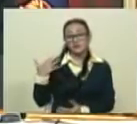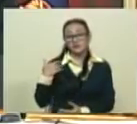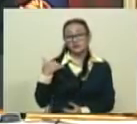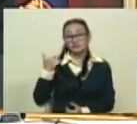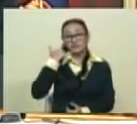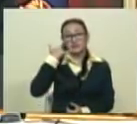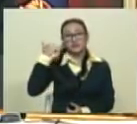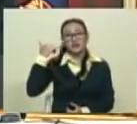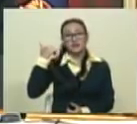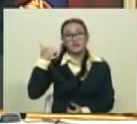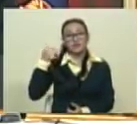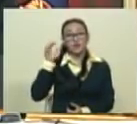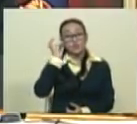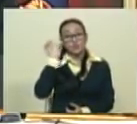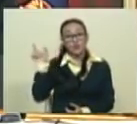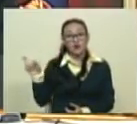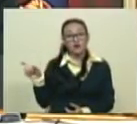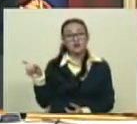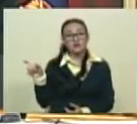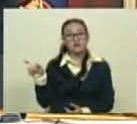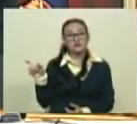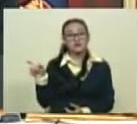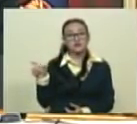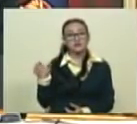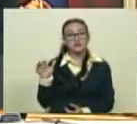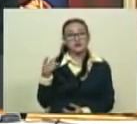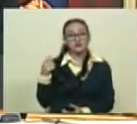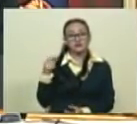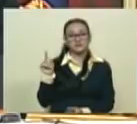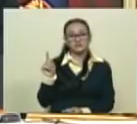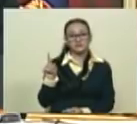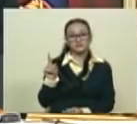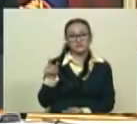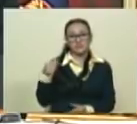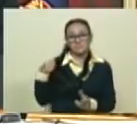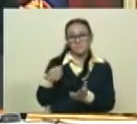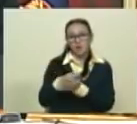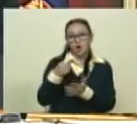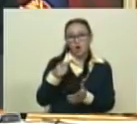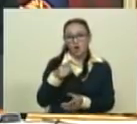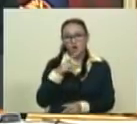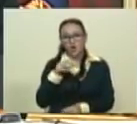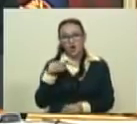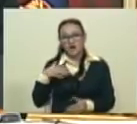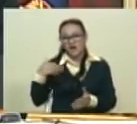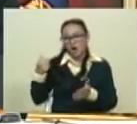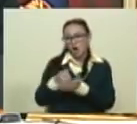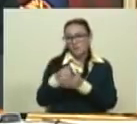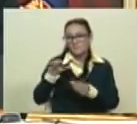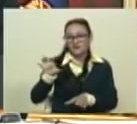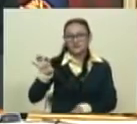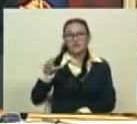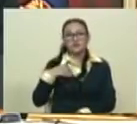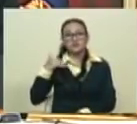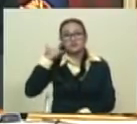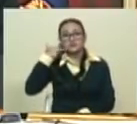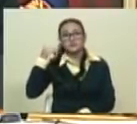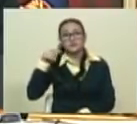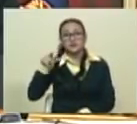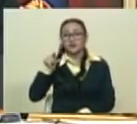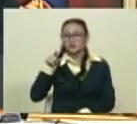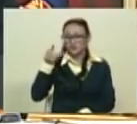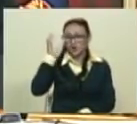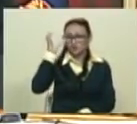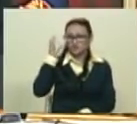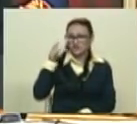teléfono con él, con ella, fue cuando hubo unos pronunciamientos por allí de golpistas, llamados a golpe. Y la llamé y le dije, ¿usted está